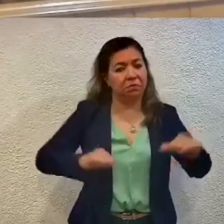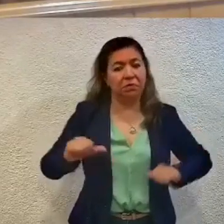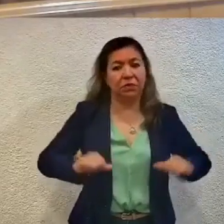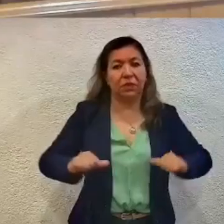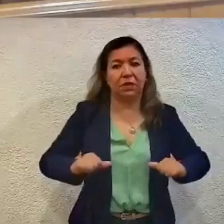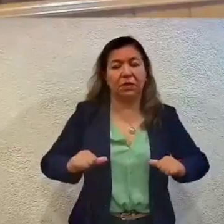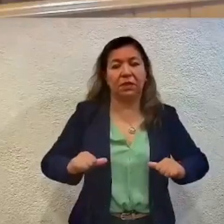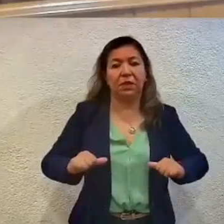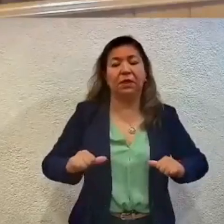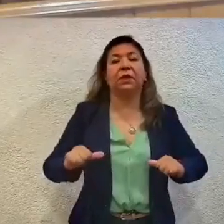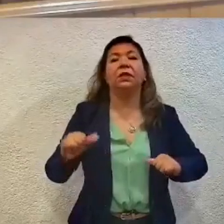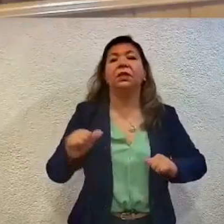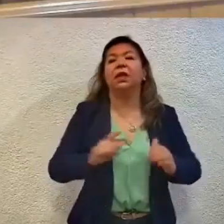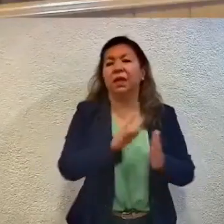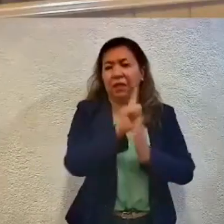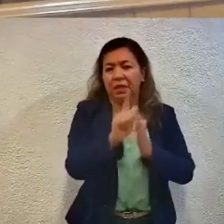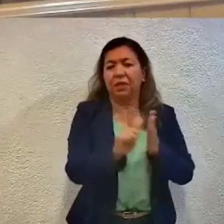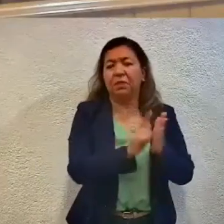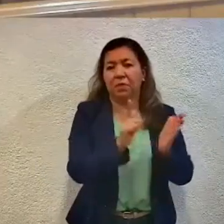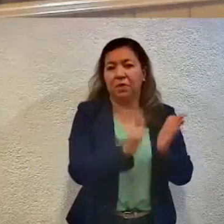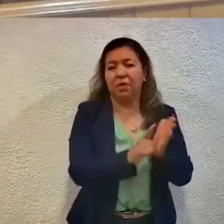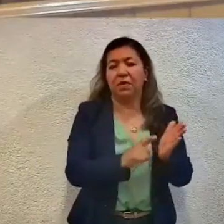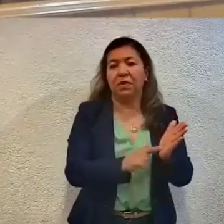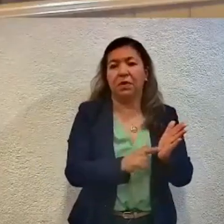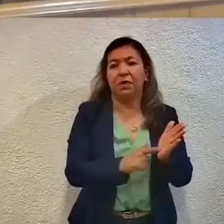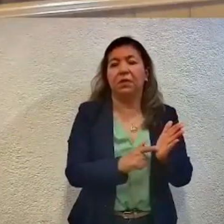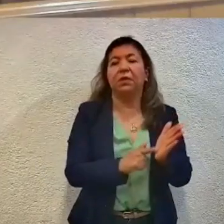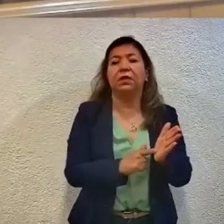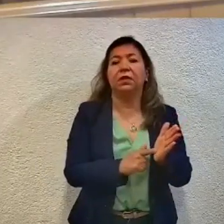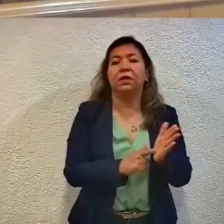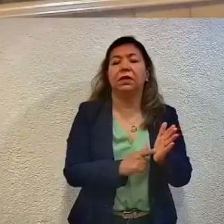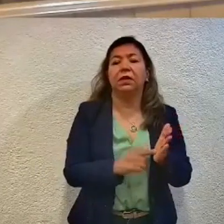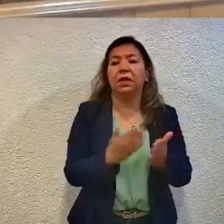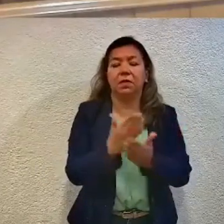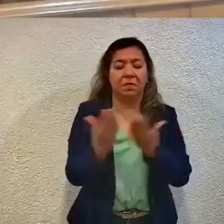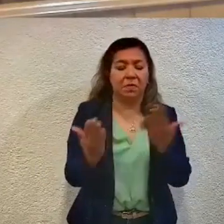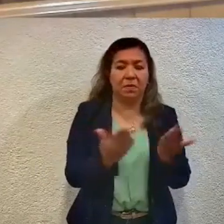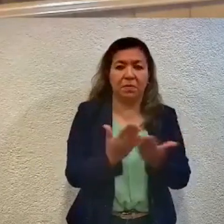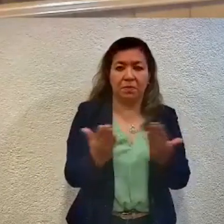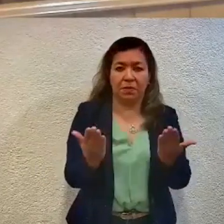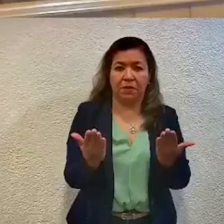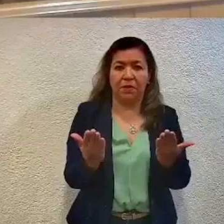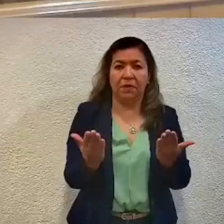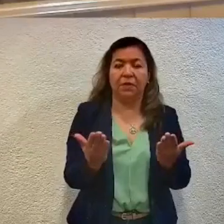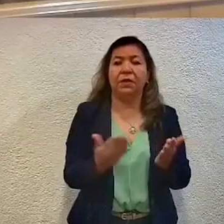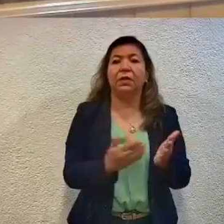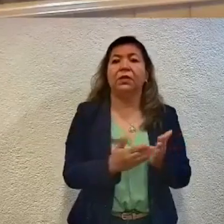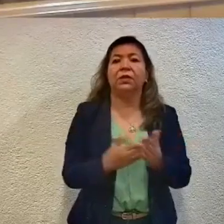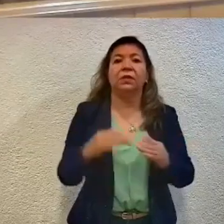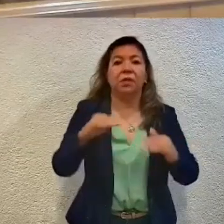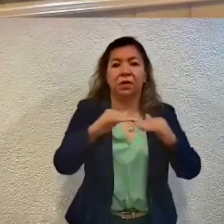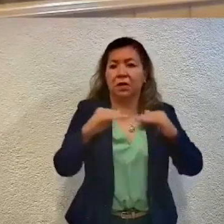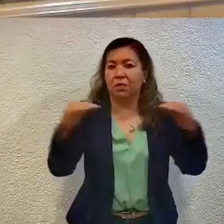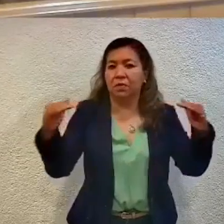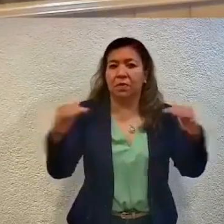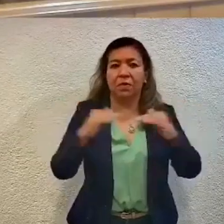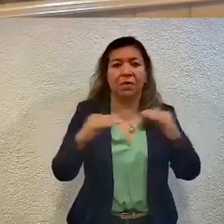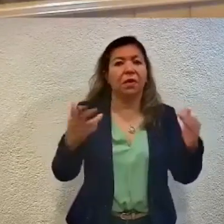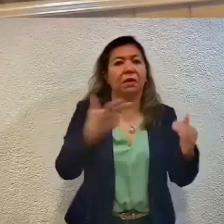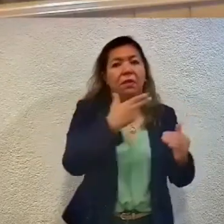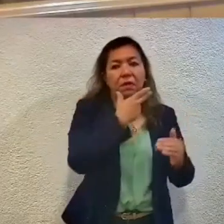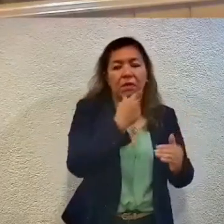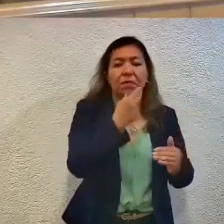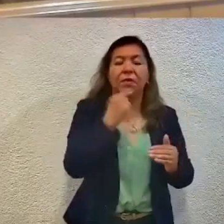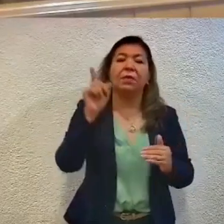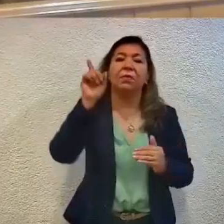autoridad responsable siguió correctamente el orden de prelación y realizó una debida interpretación de los principios de paridad y alternancia